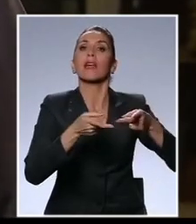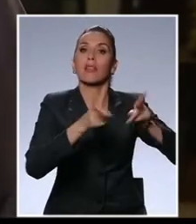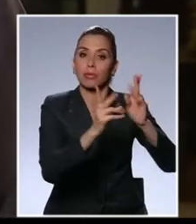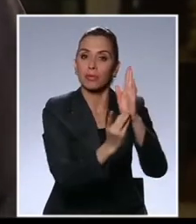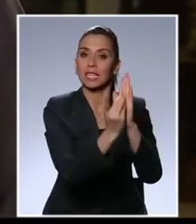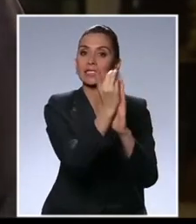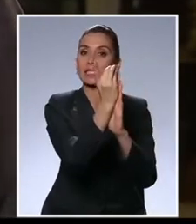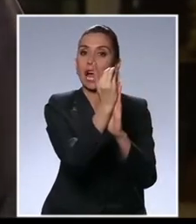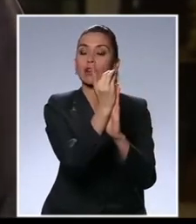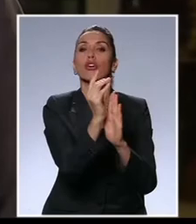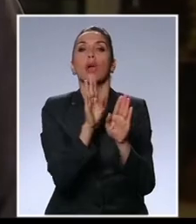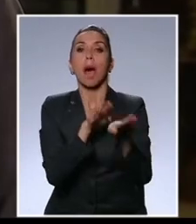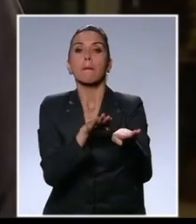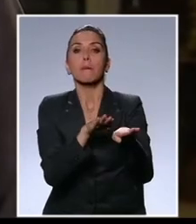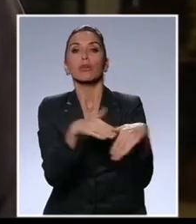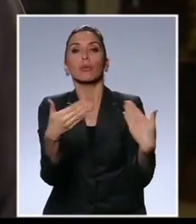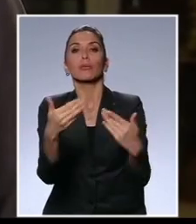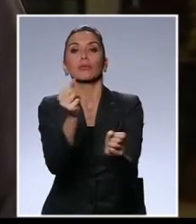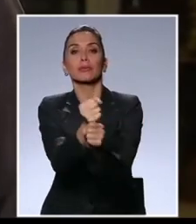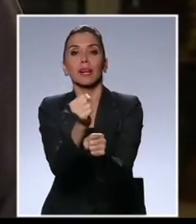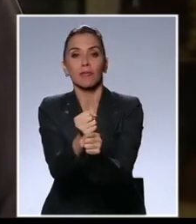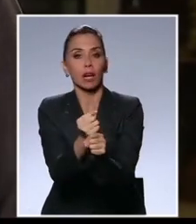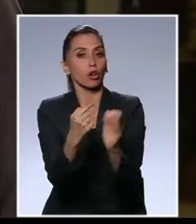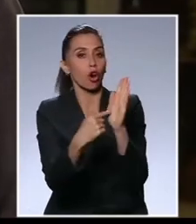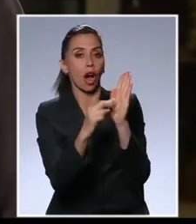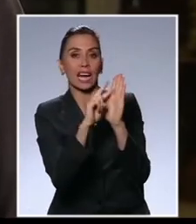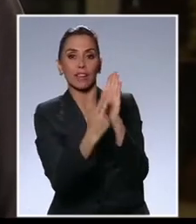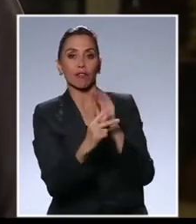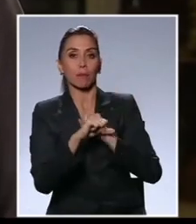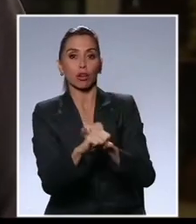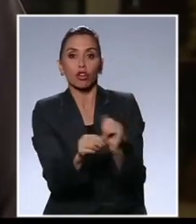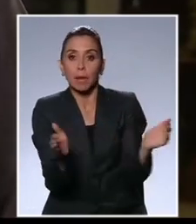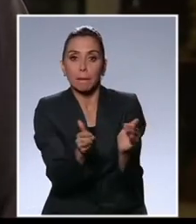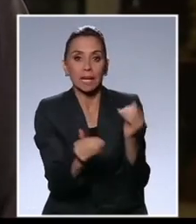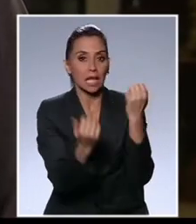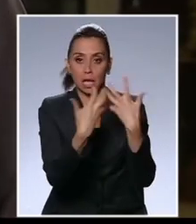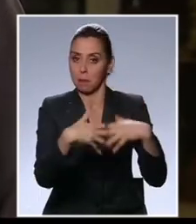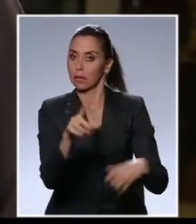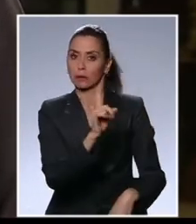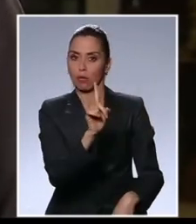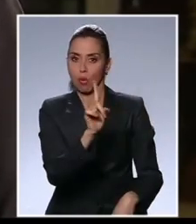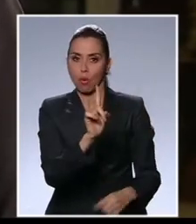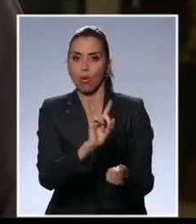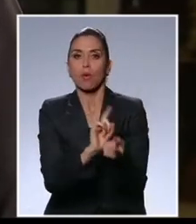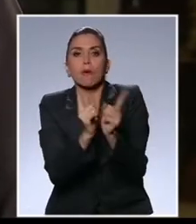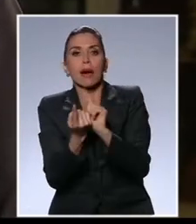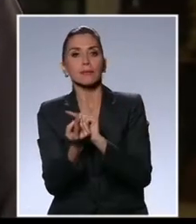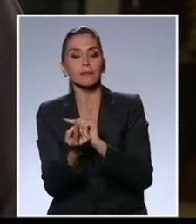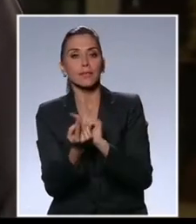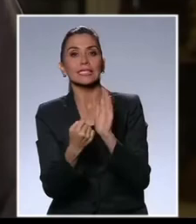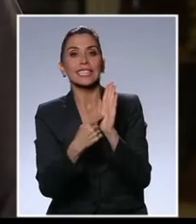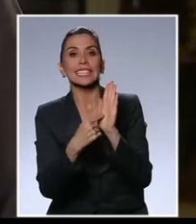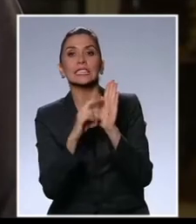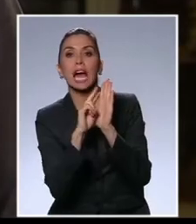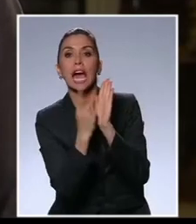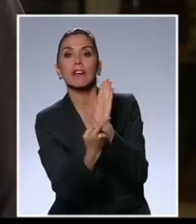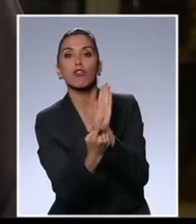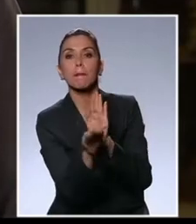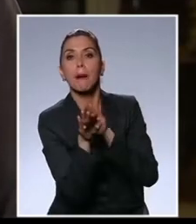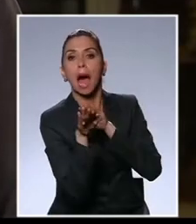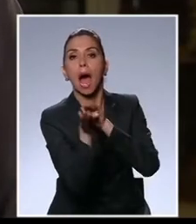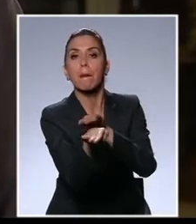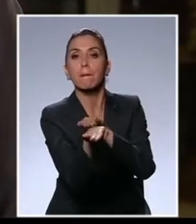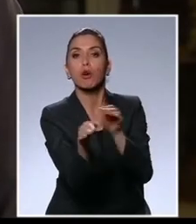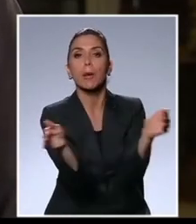las en la de empleo Esta no es una reforma contra las pequeñas empresas sino por el contrario es una reforma que apoya